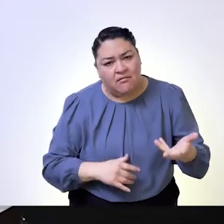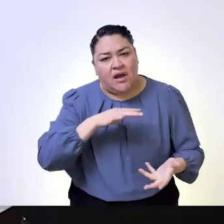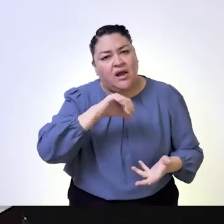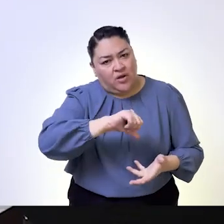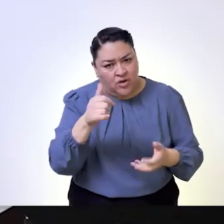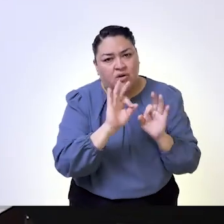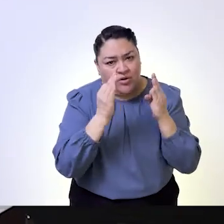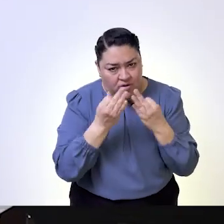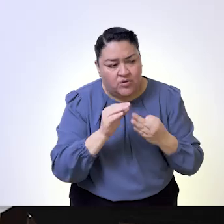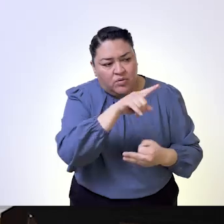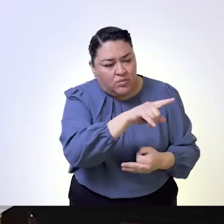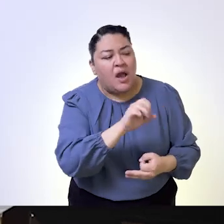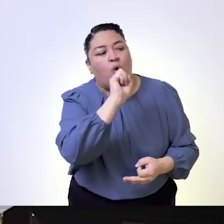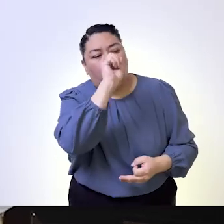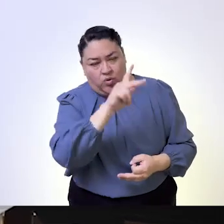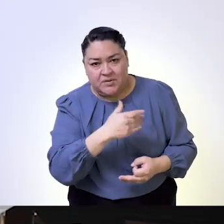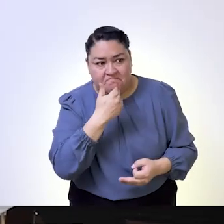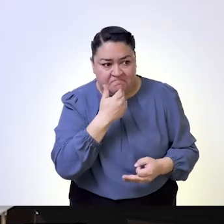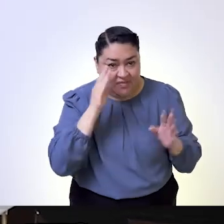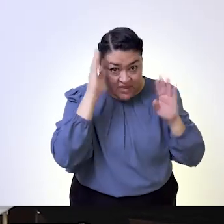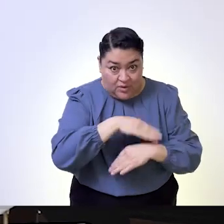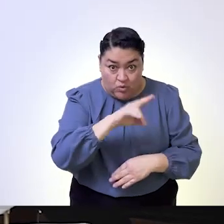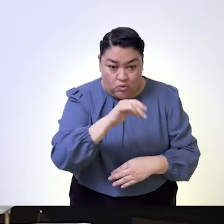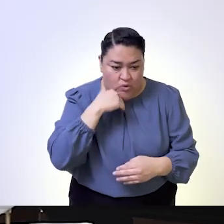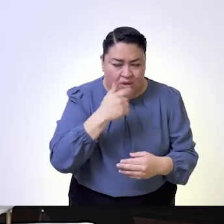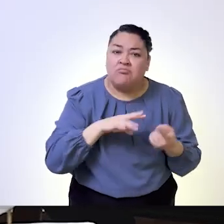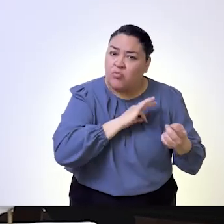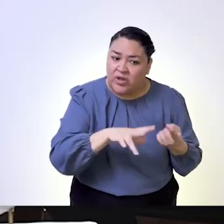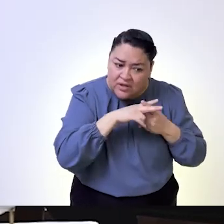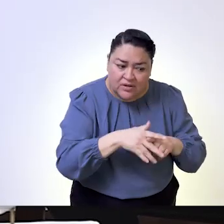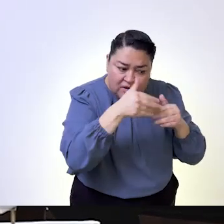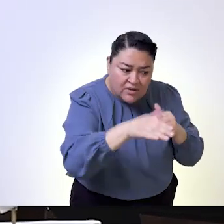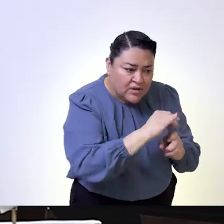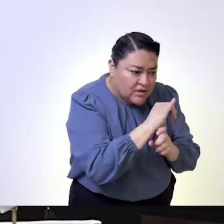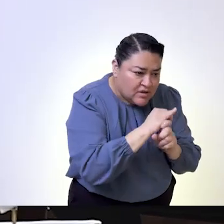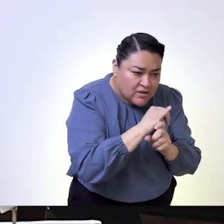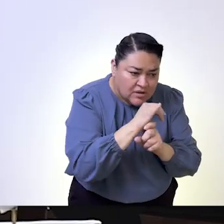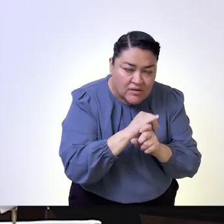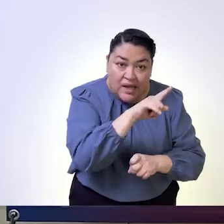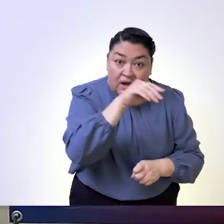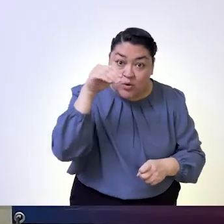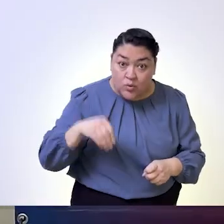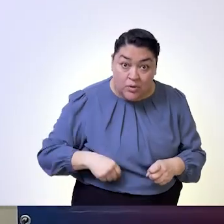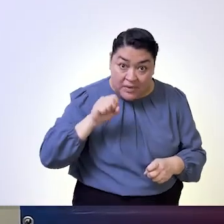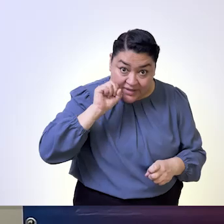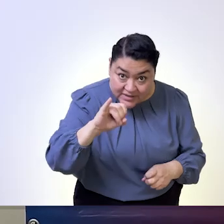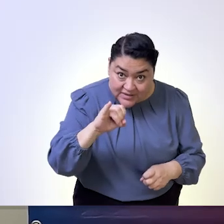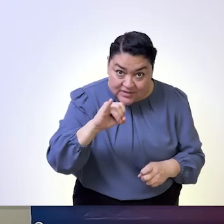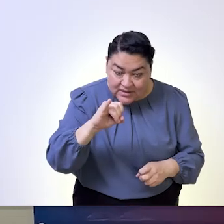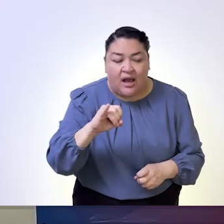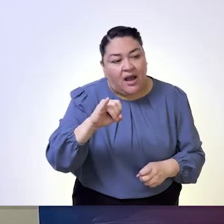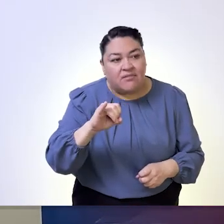conciliación, existe esta posibilidad de agotar una fase de investigación y al final, si se acredita el acto